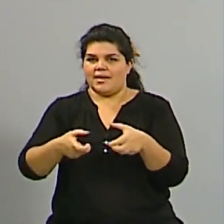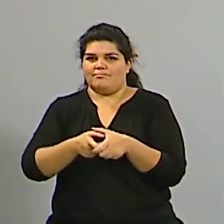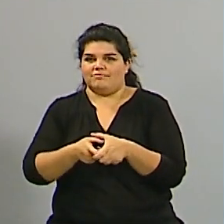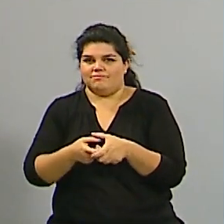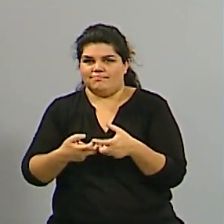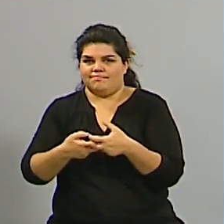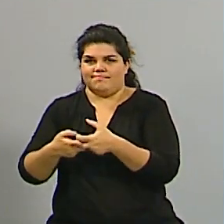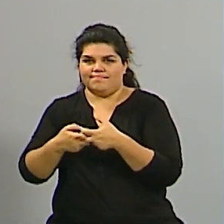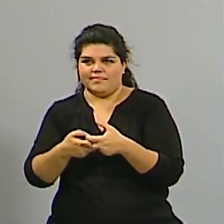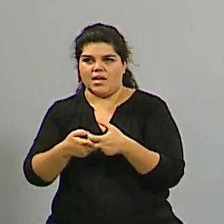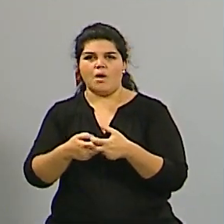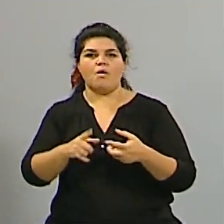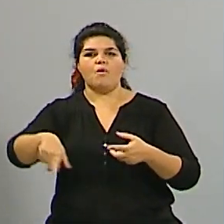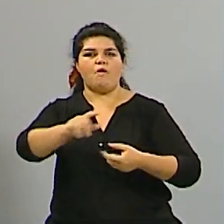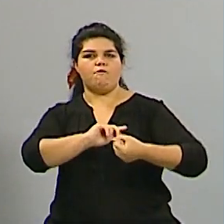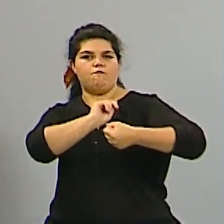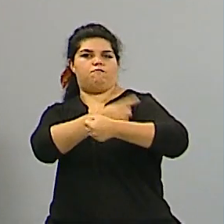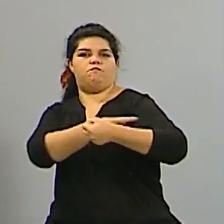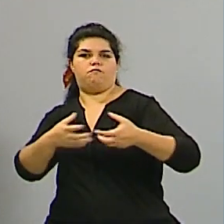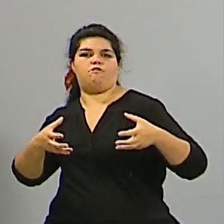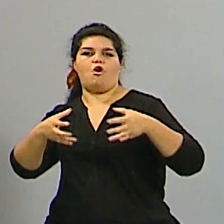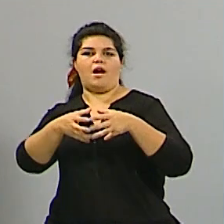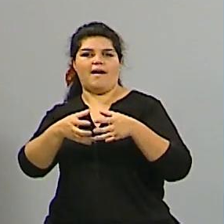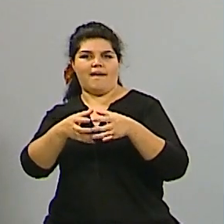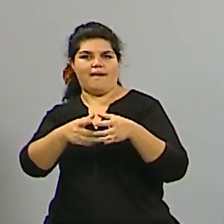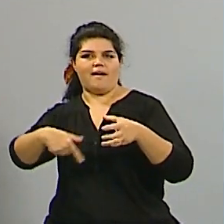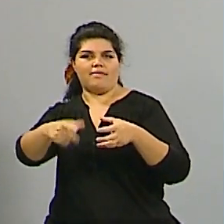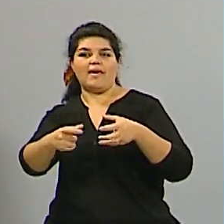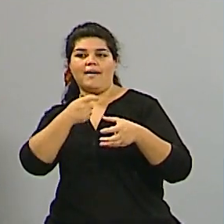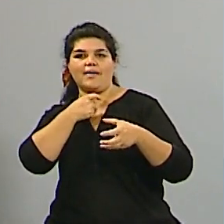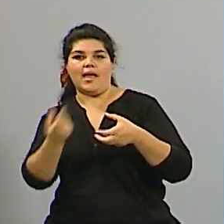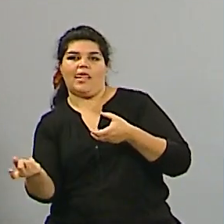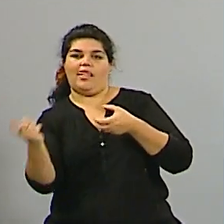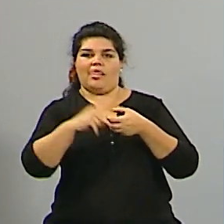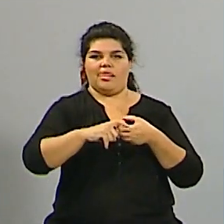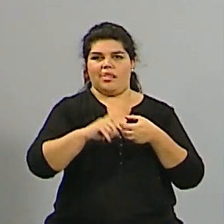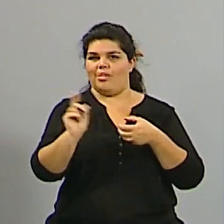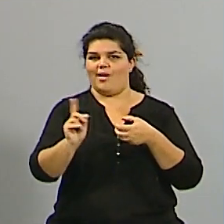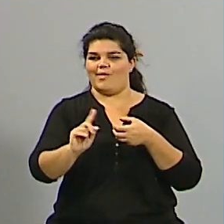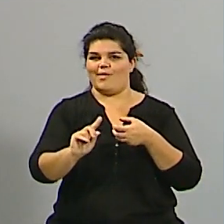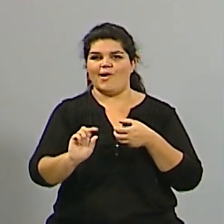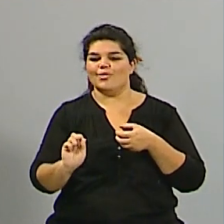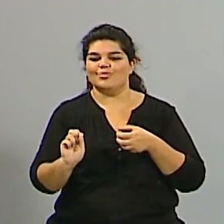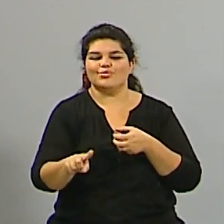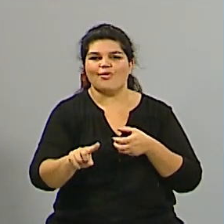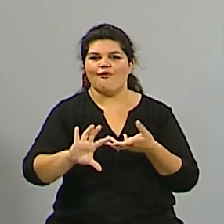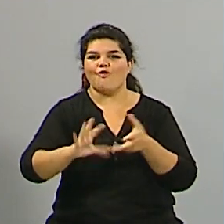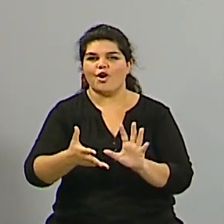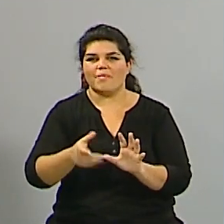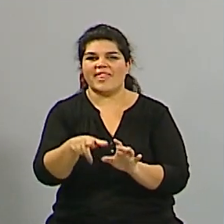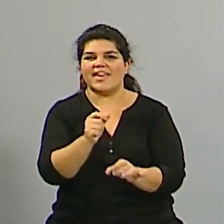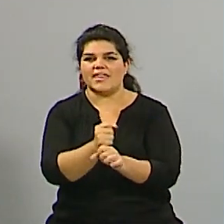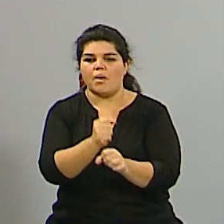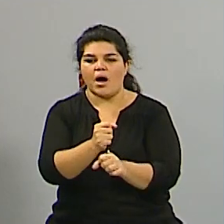sindicatos fuertes a sindicalizar ese sector, sino que son más bien procesos de organización